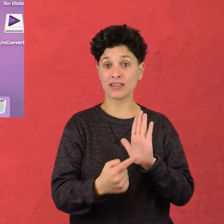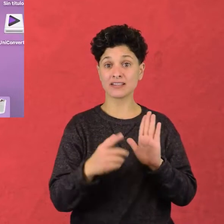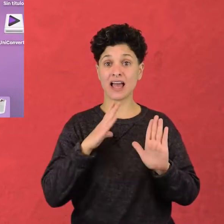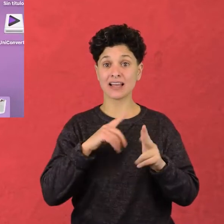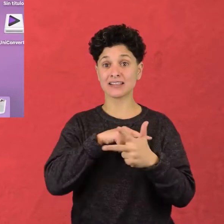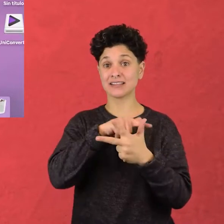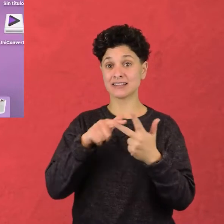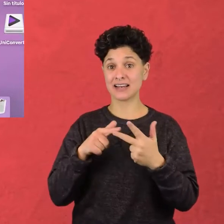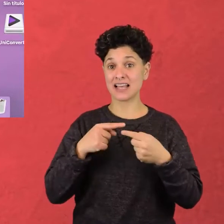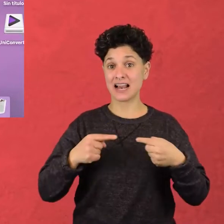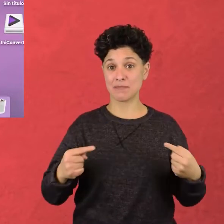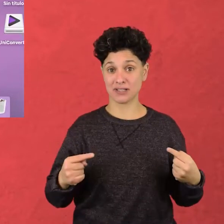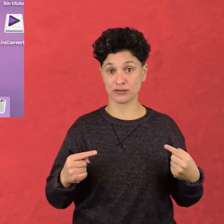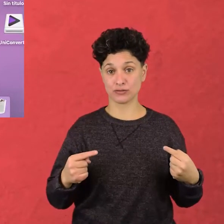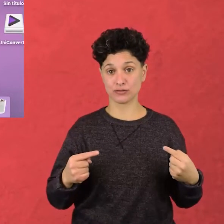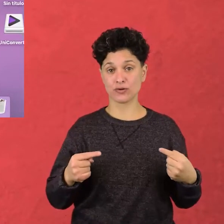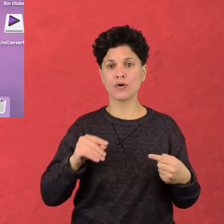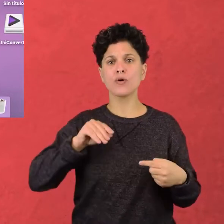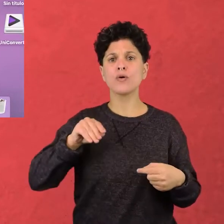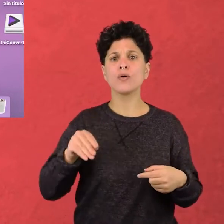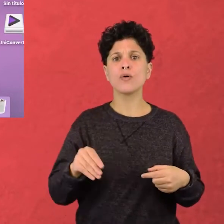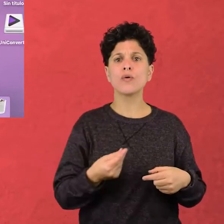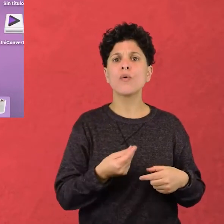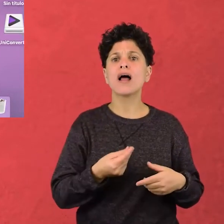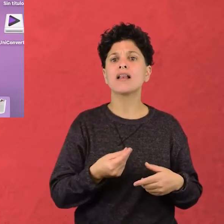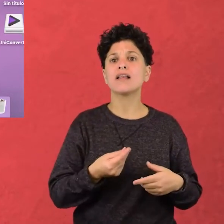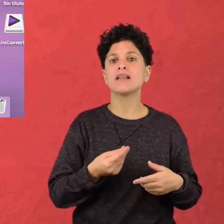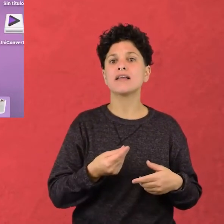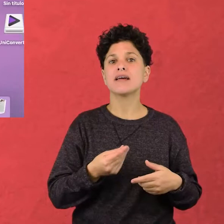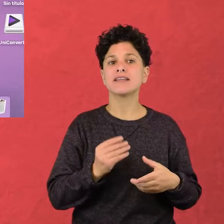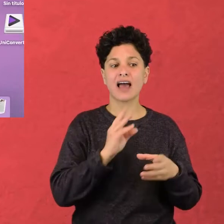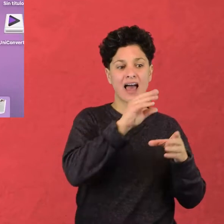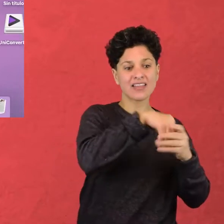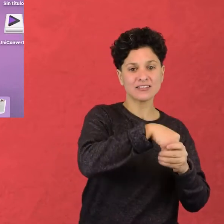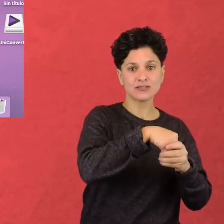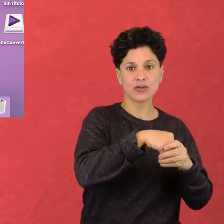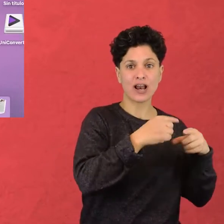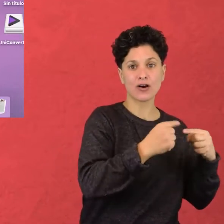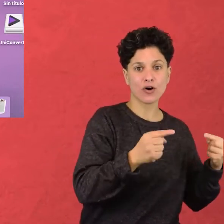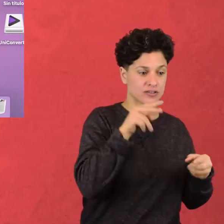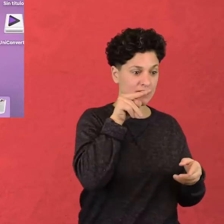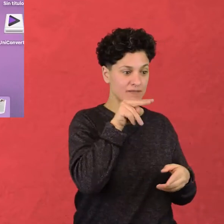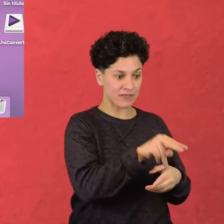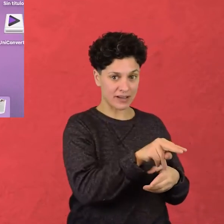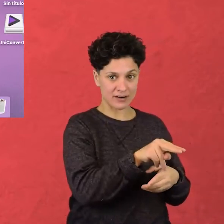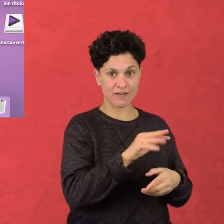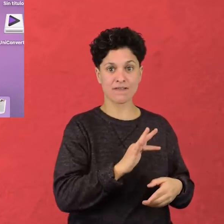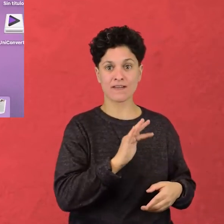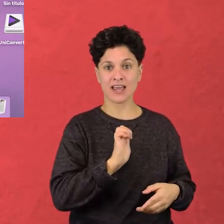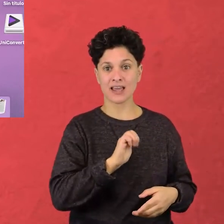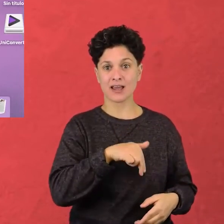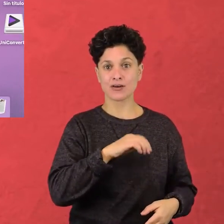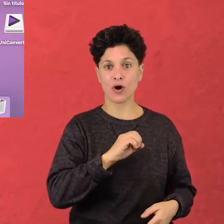elementos. Ahora, ¿cuál pertenece a qué lado, el fenoménico o el nouménico? Bueno, ya les di una pista en el título.